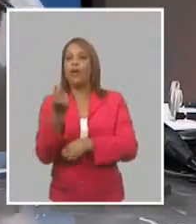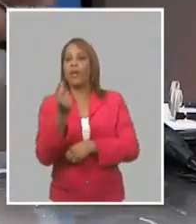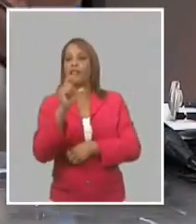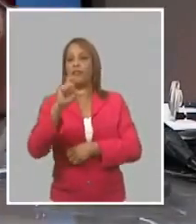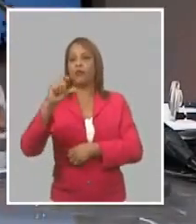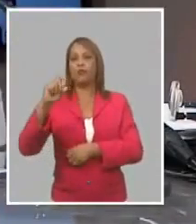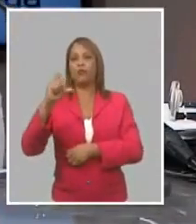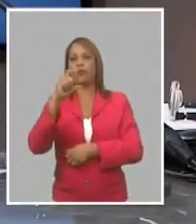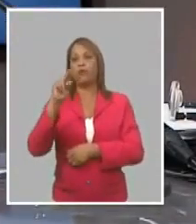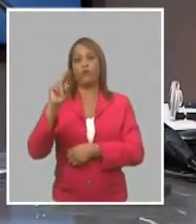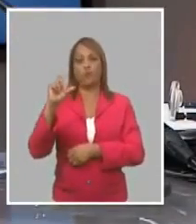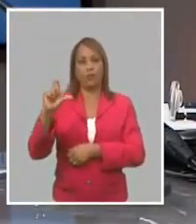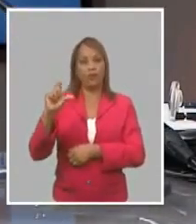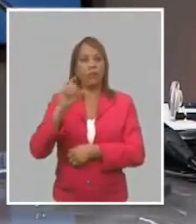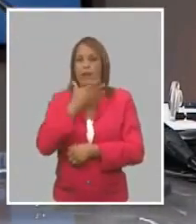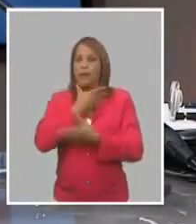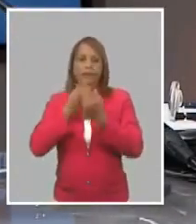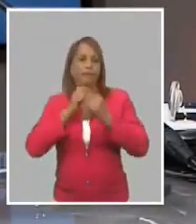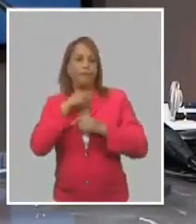recogiendo hasta que se acaba.